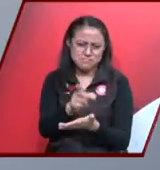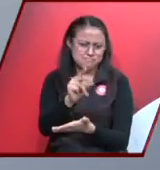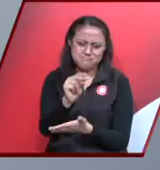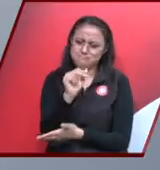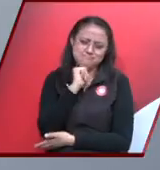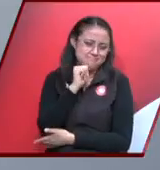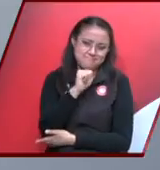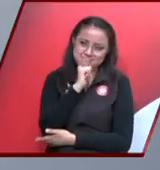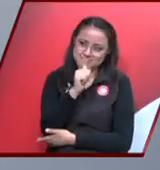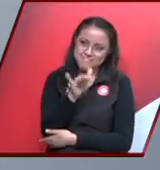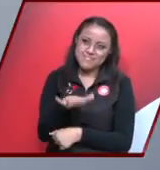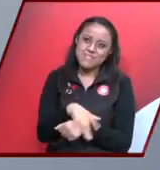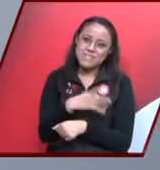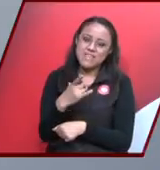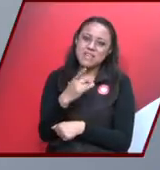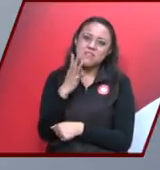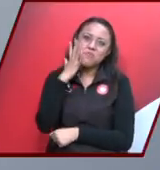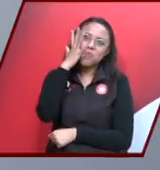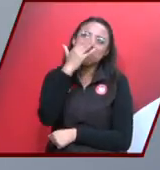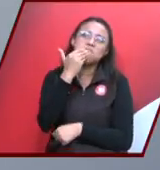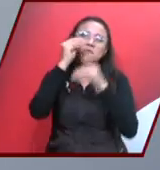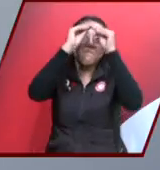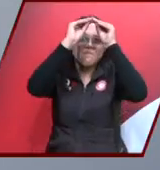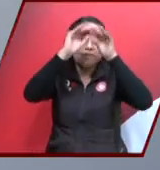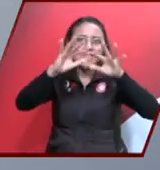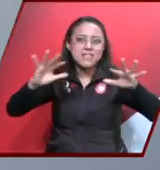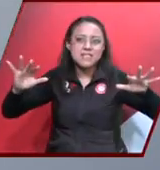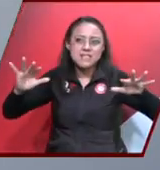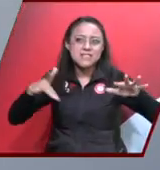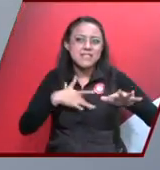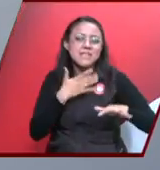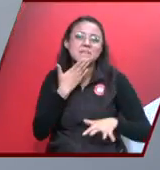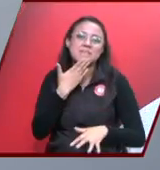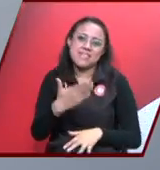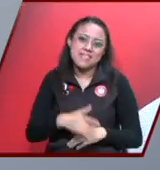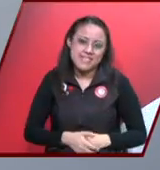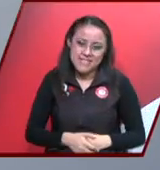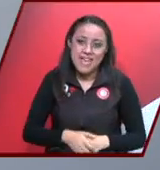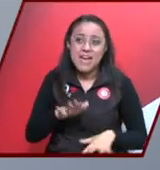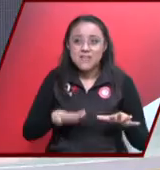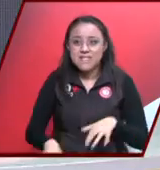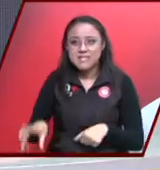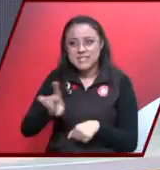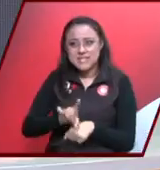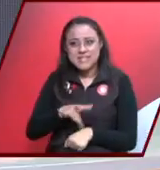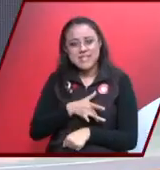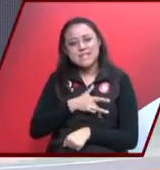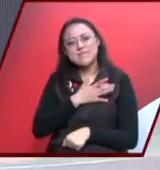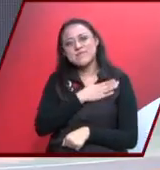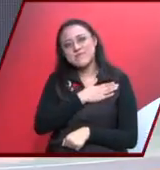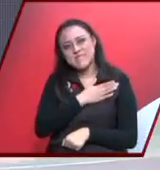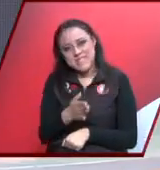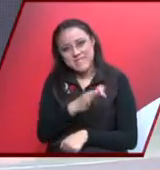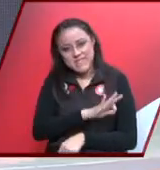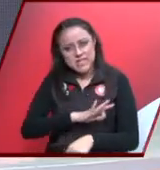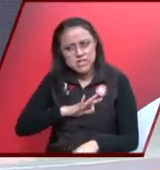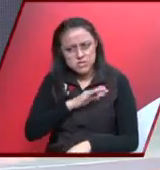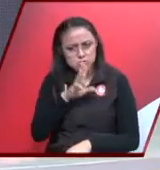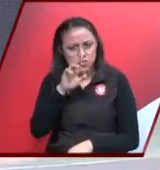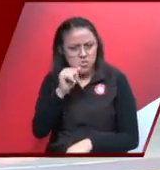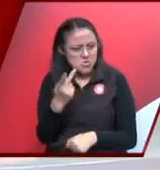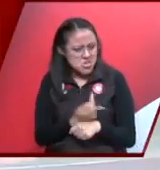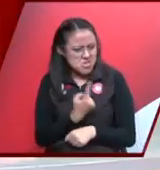sean cabezones. La recompensa puede ser sentirse bien. Hay días que necesitamos sentirnos bien. Urbano, ¿qué